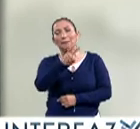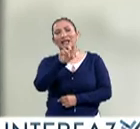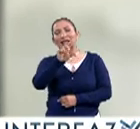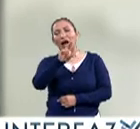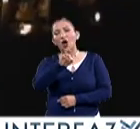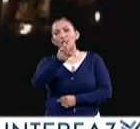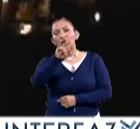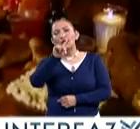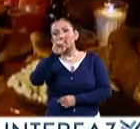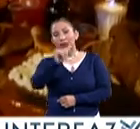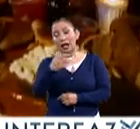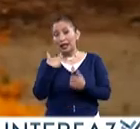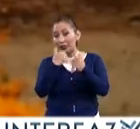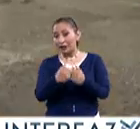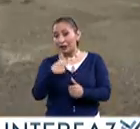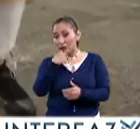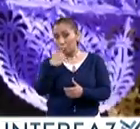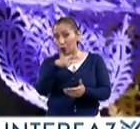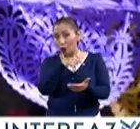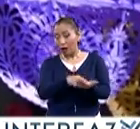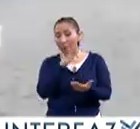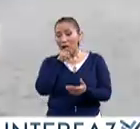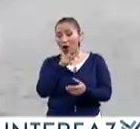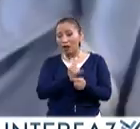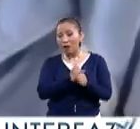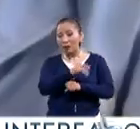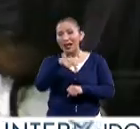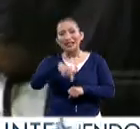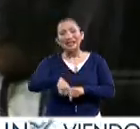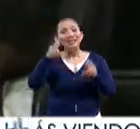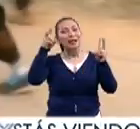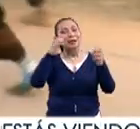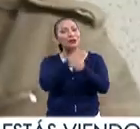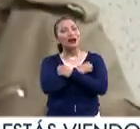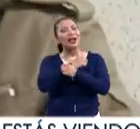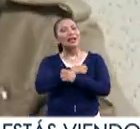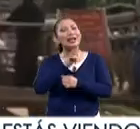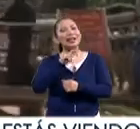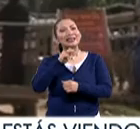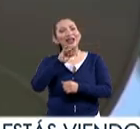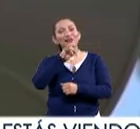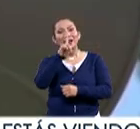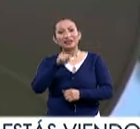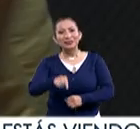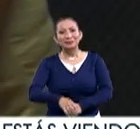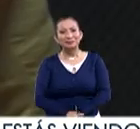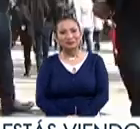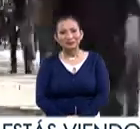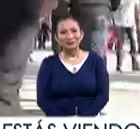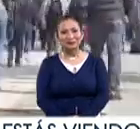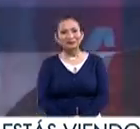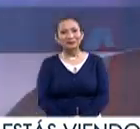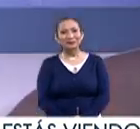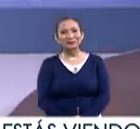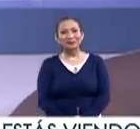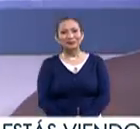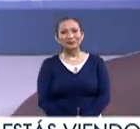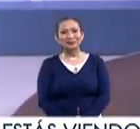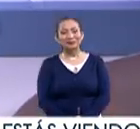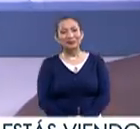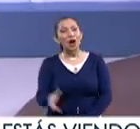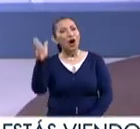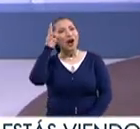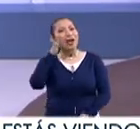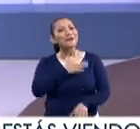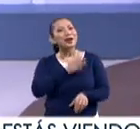Villaurrutia. No te muevas de tu lugar porque lo mejor de la información en educación está aquí en Interfaz. Hola,